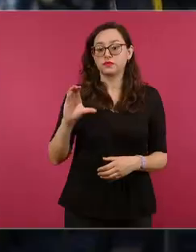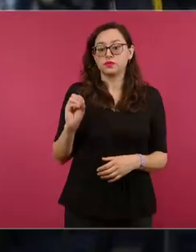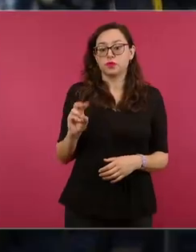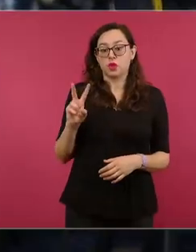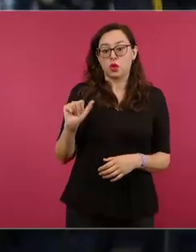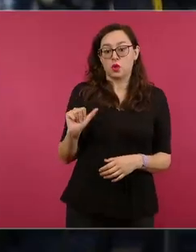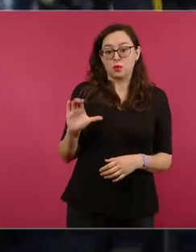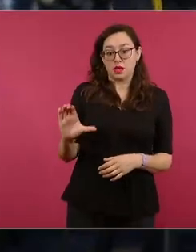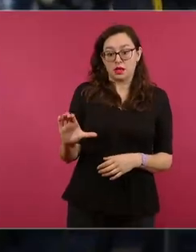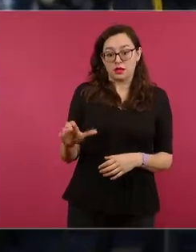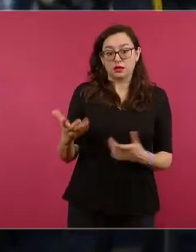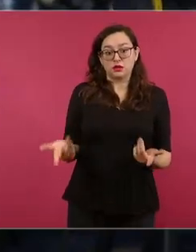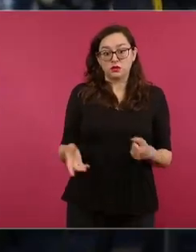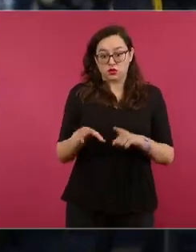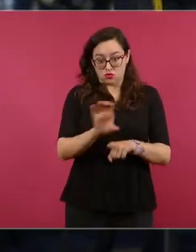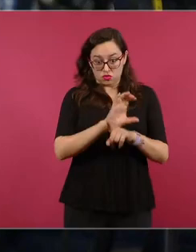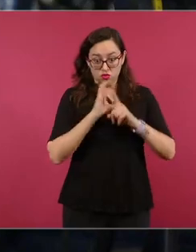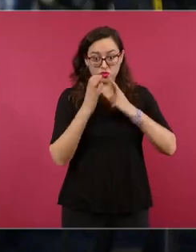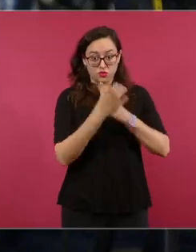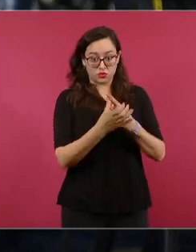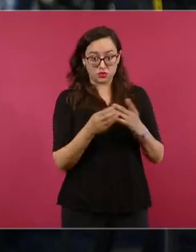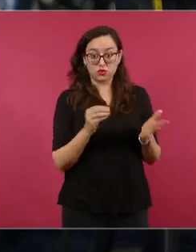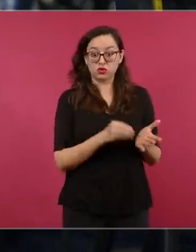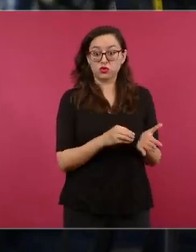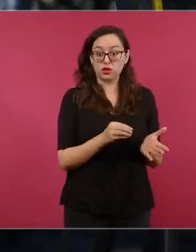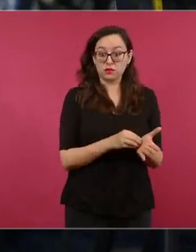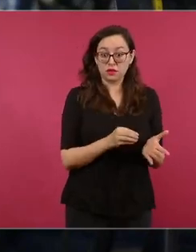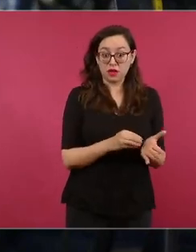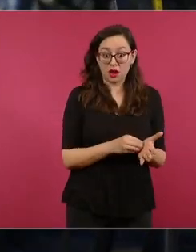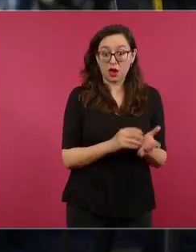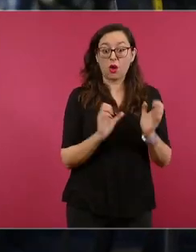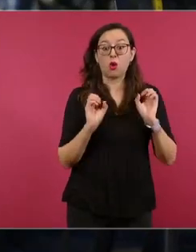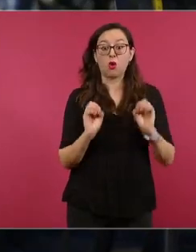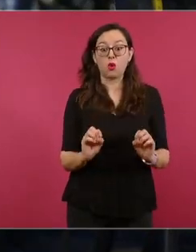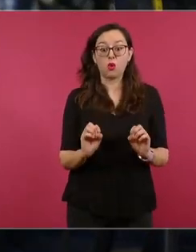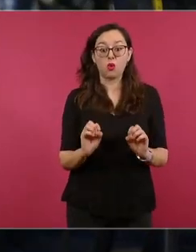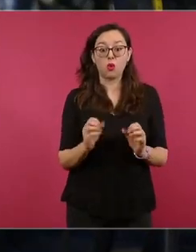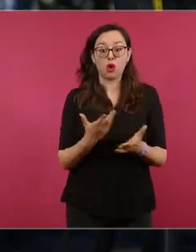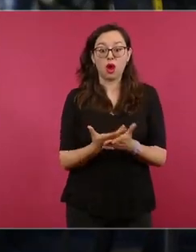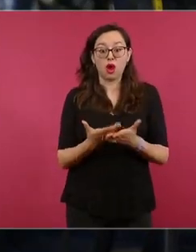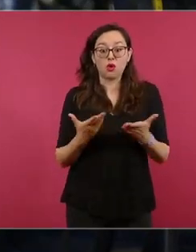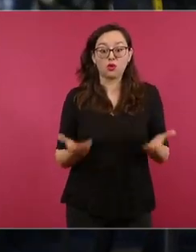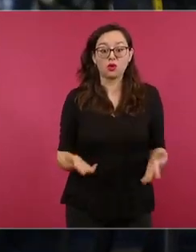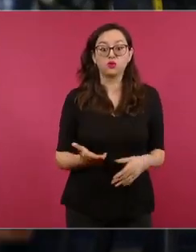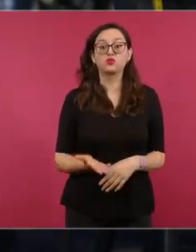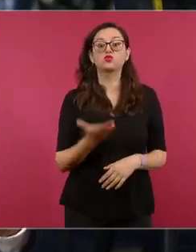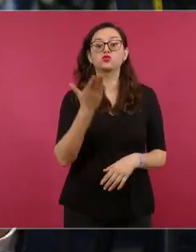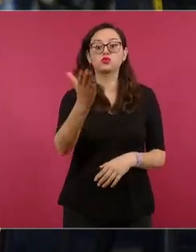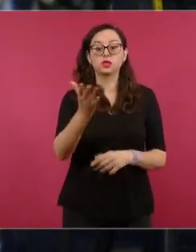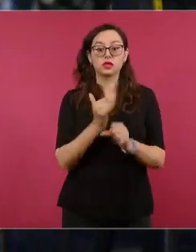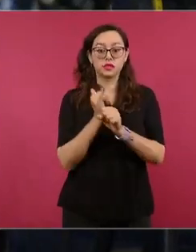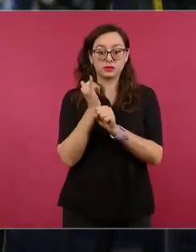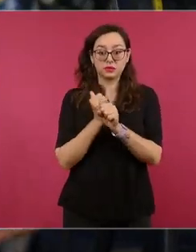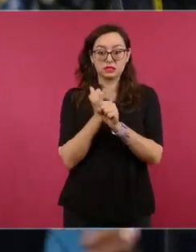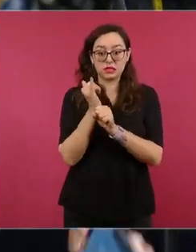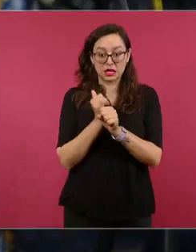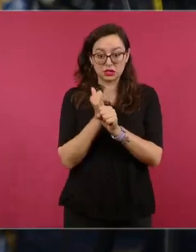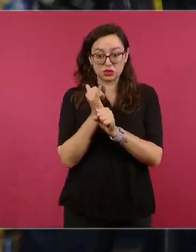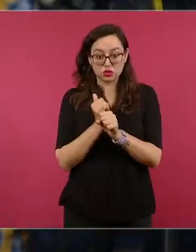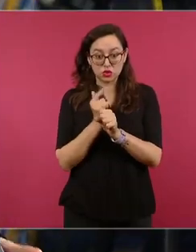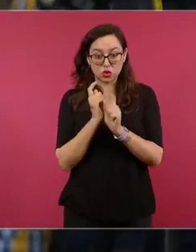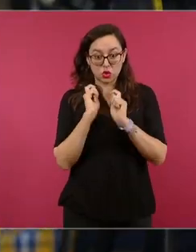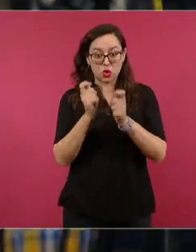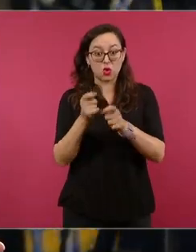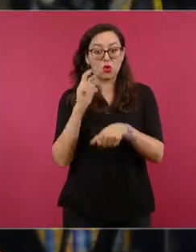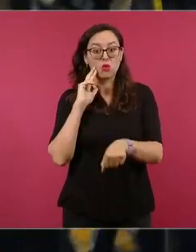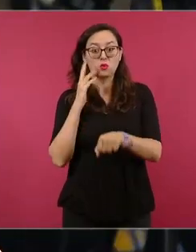una comisión que todavía está pues vigente o ya porque usted tomó pues las riendas de la investigación lo va a hacer ya directamente, tal vez sin